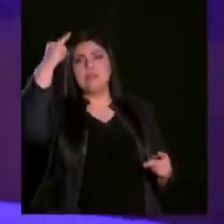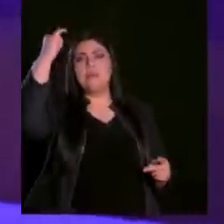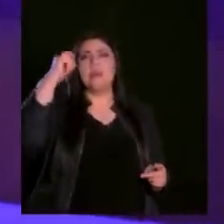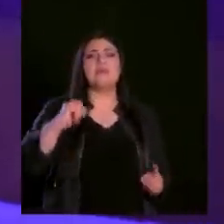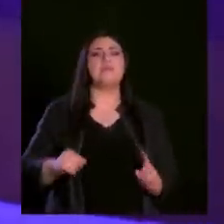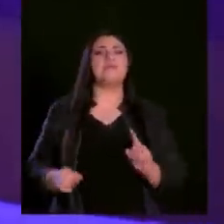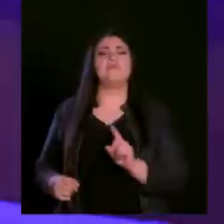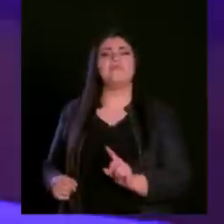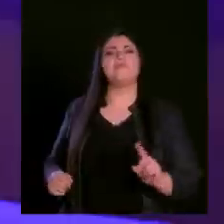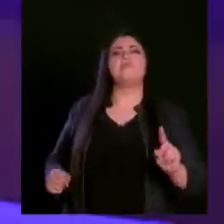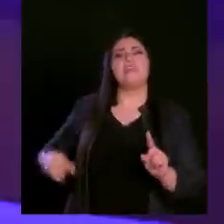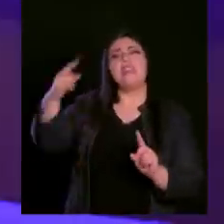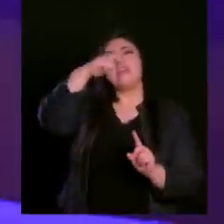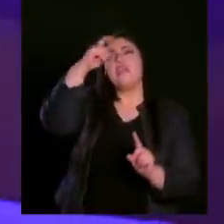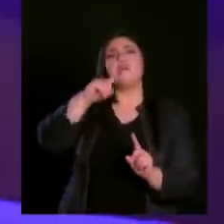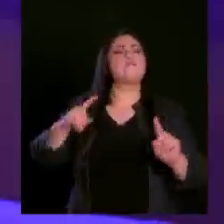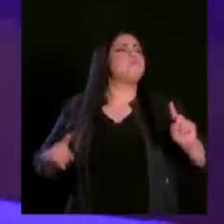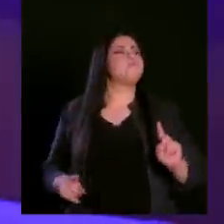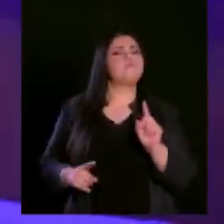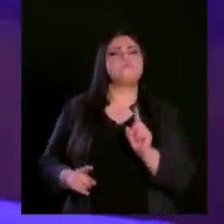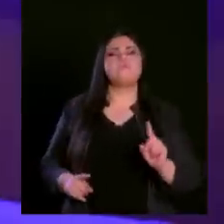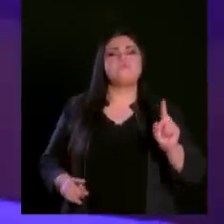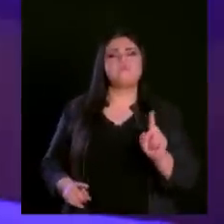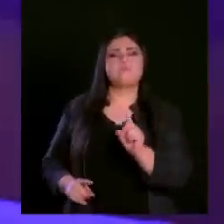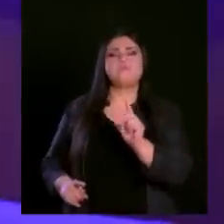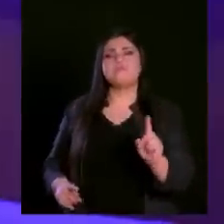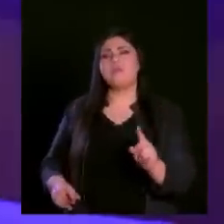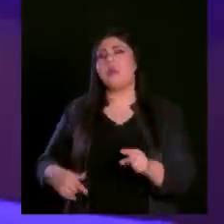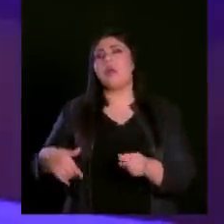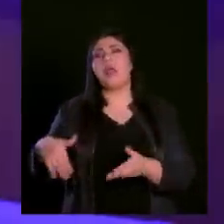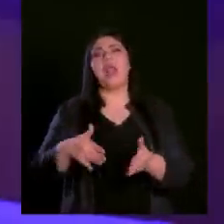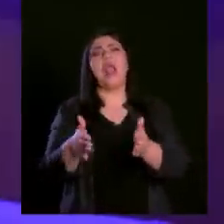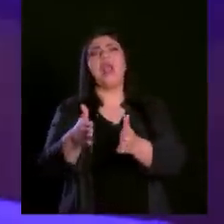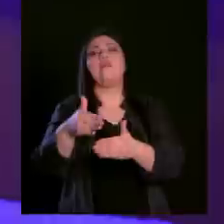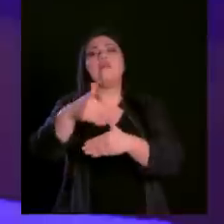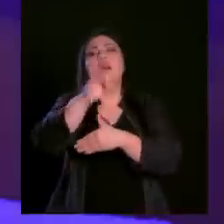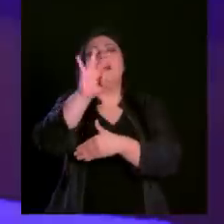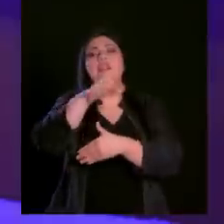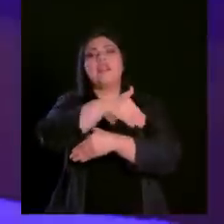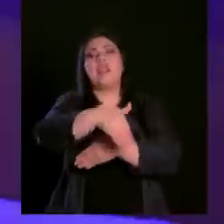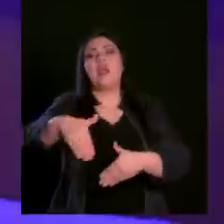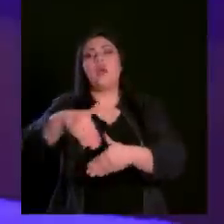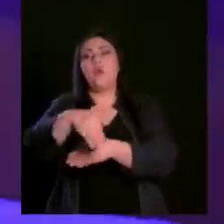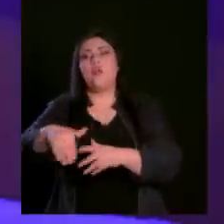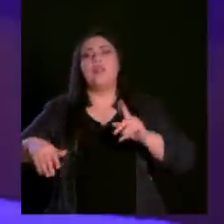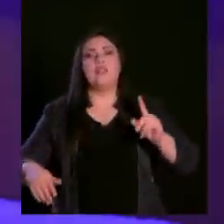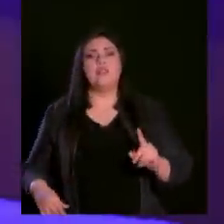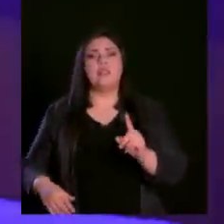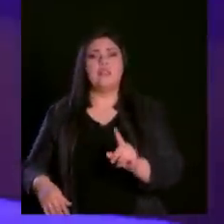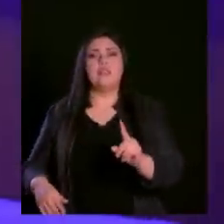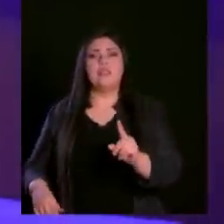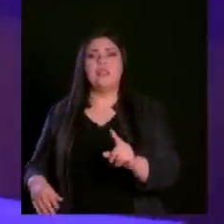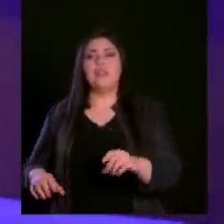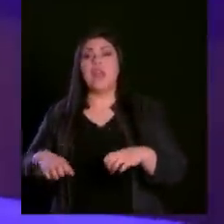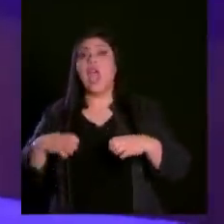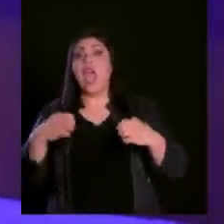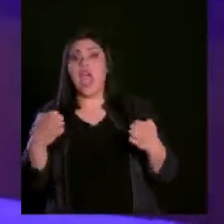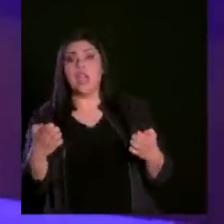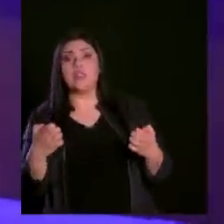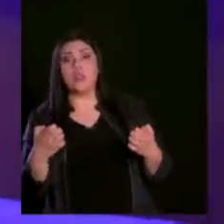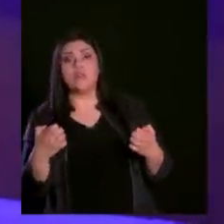vas al trabajo le toca caminar unas tres cuadras pero en esas tres cuadras Viene un ladrón